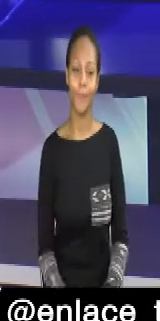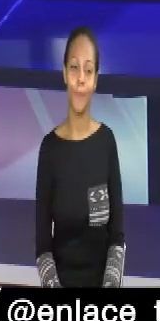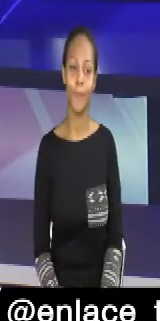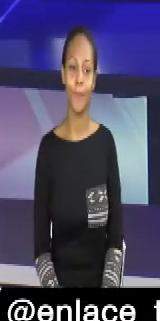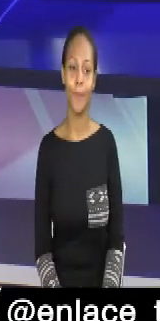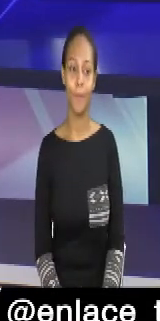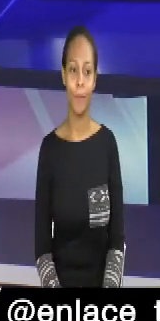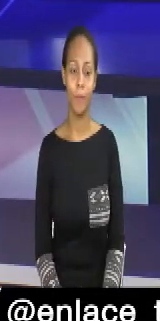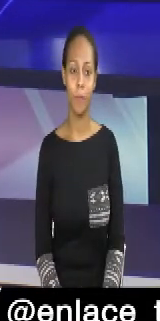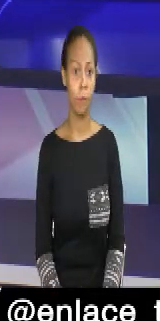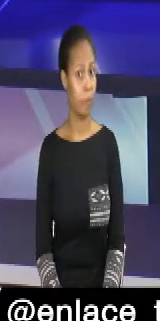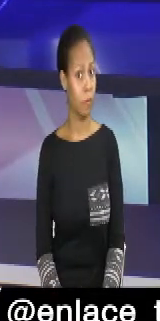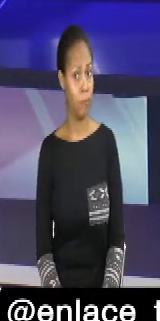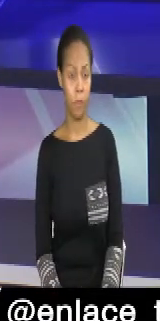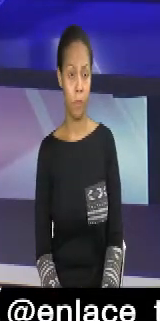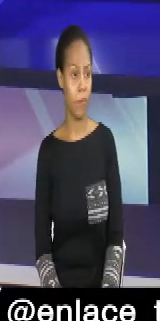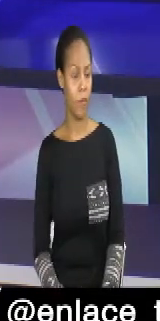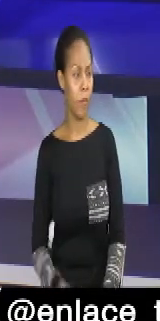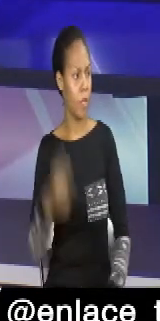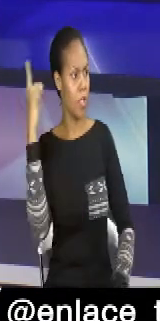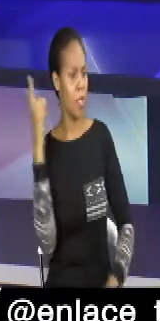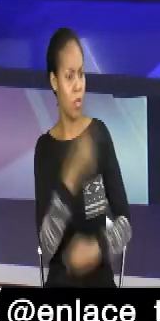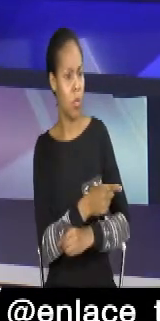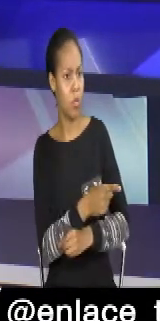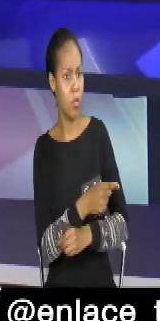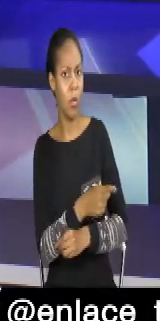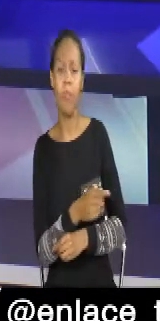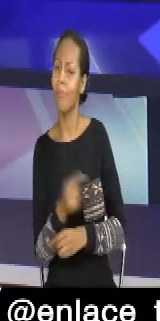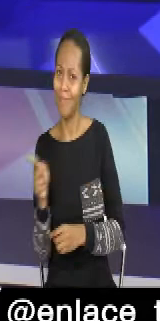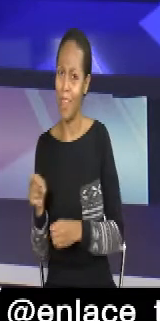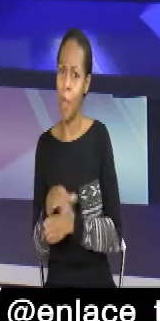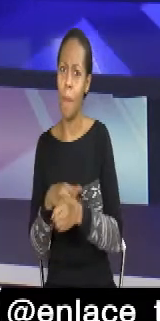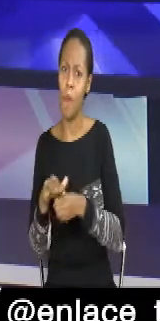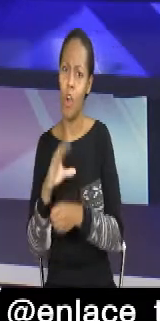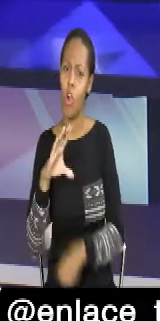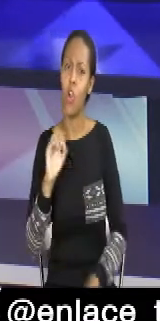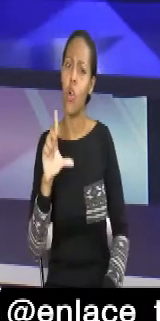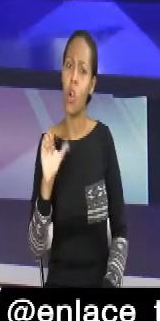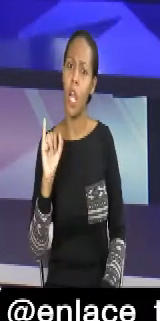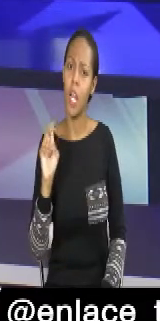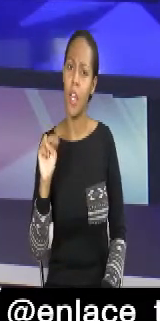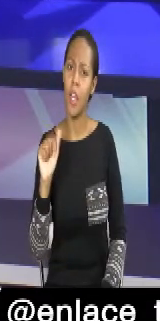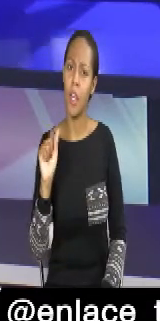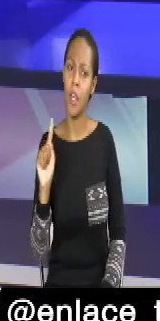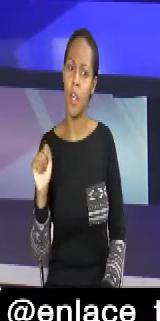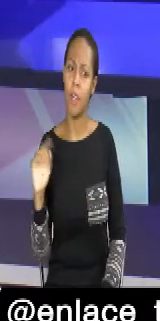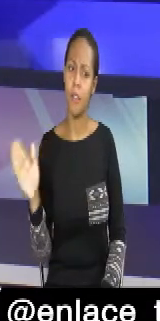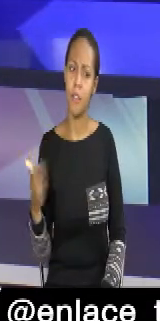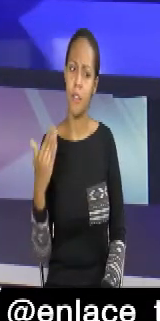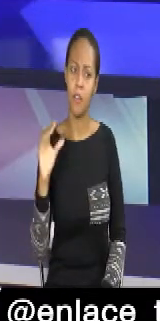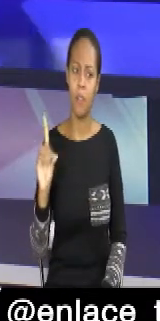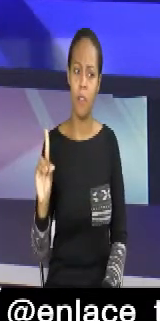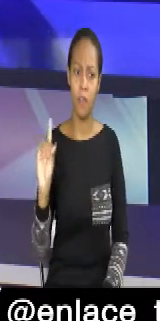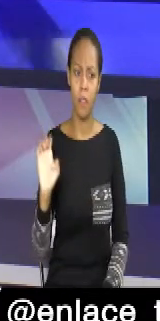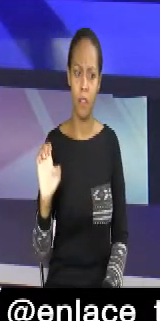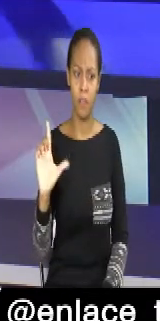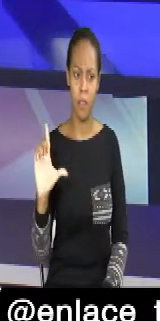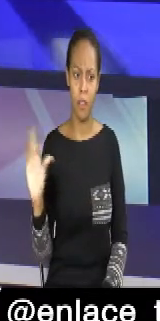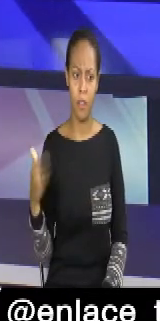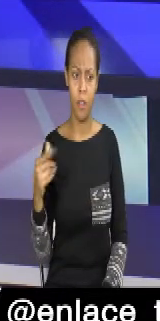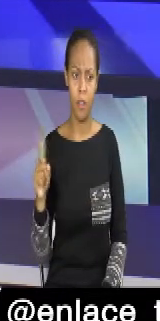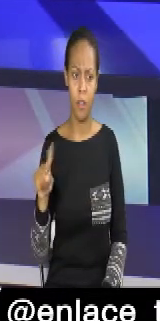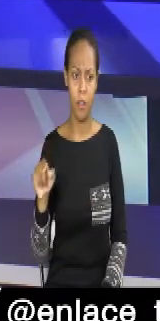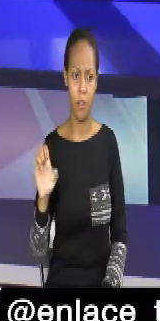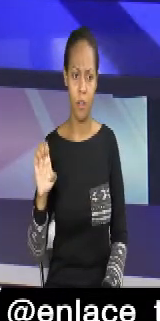Una grave denuncia hicieron los habitantes del barrio Colinas del Seminario, en la comuna 5 de la ciudad. Aseguran que en dos días tres perros y varios gatos han